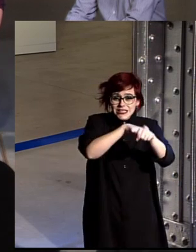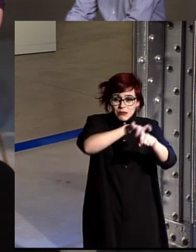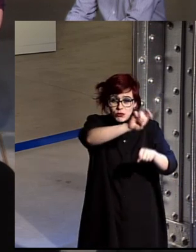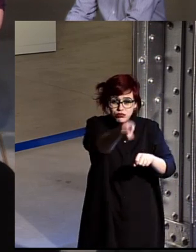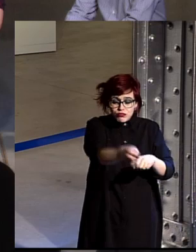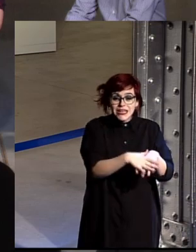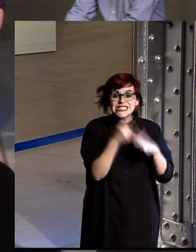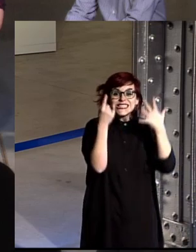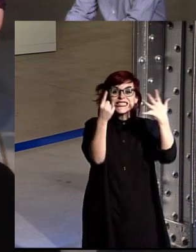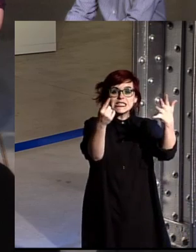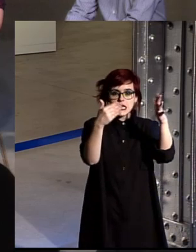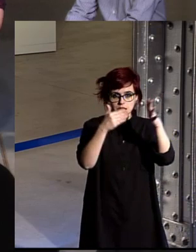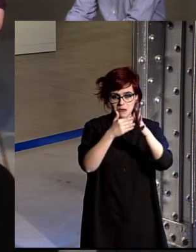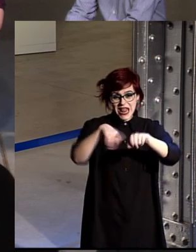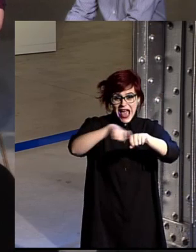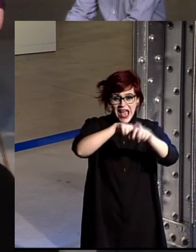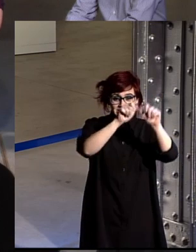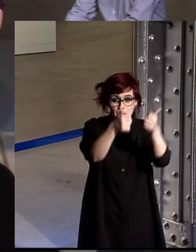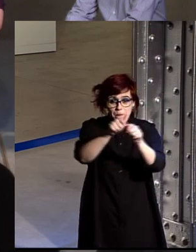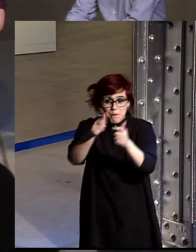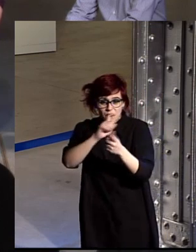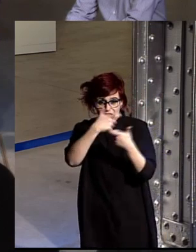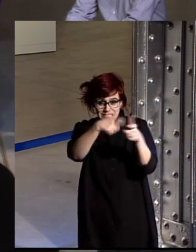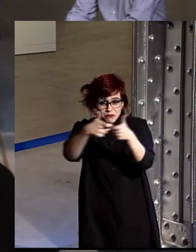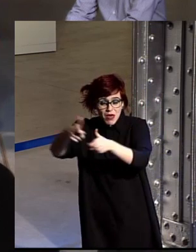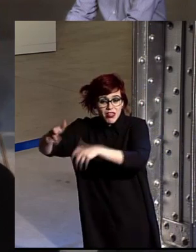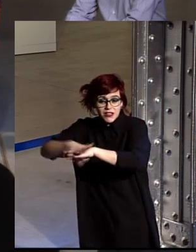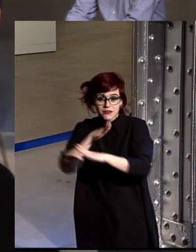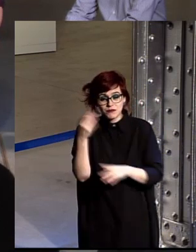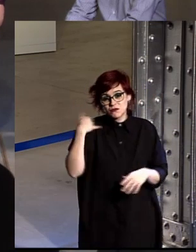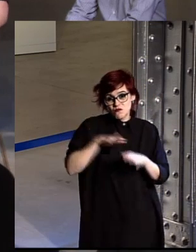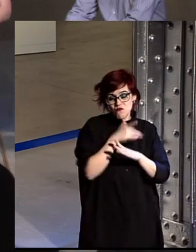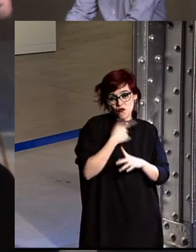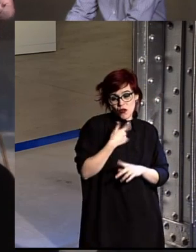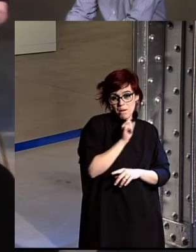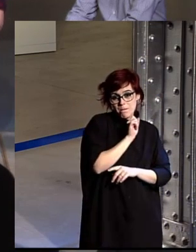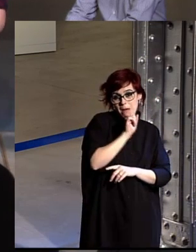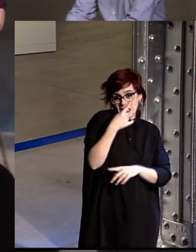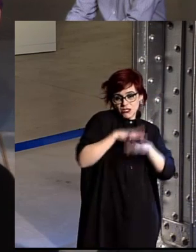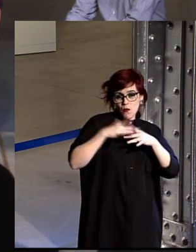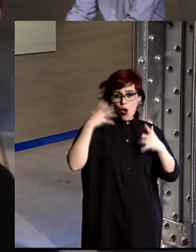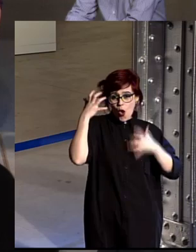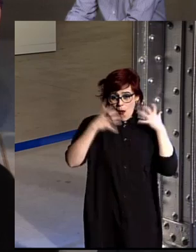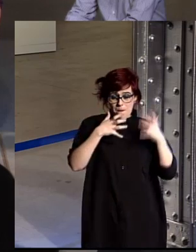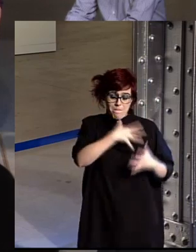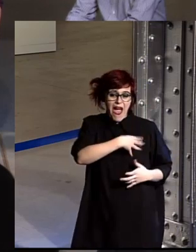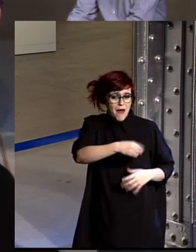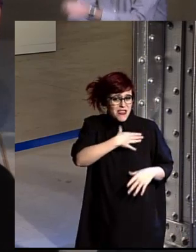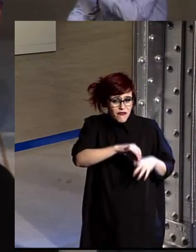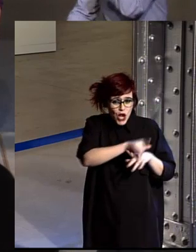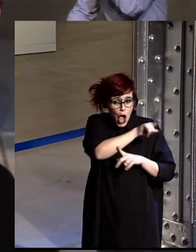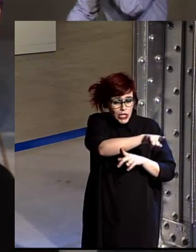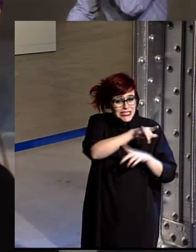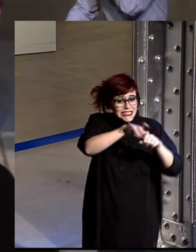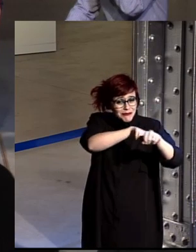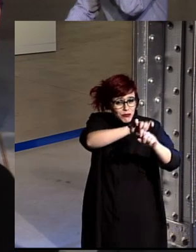distintas... 6.000 especies de murciélagos. Es el mamífero más... Eso es de charlas, Más es como diverso. es el mamífero que está por todas Bueno, partes.